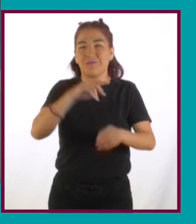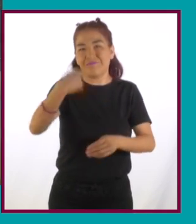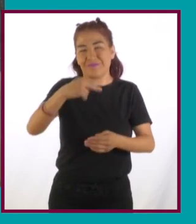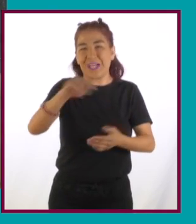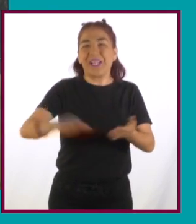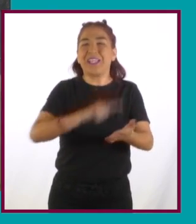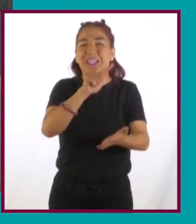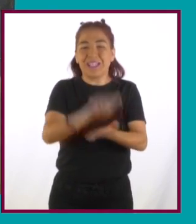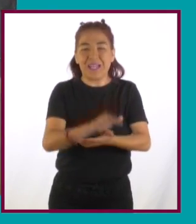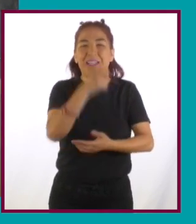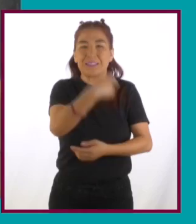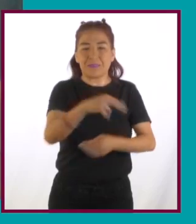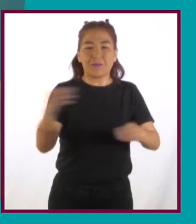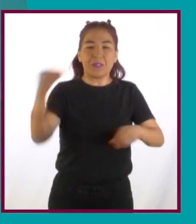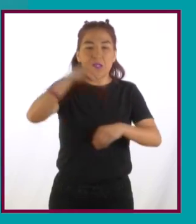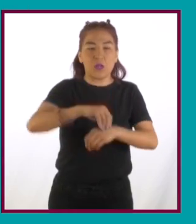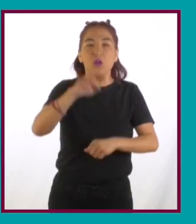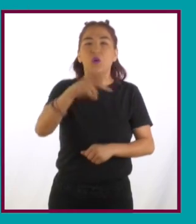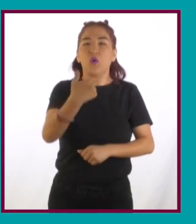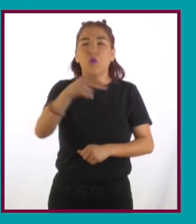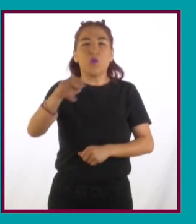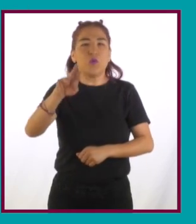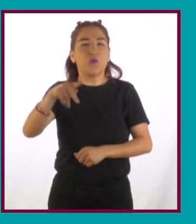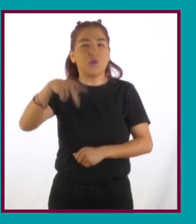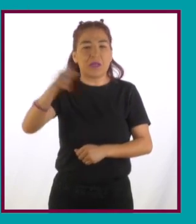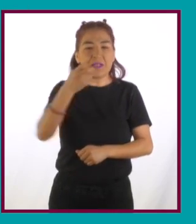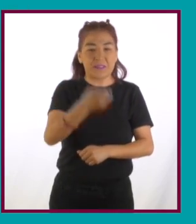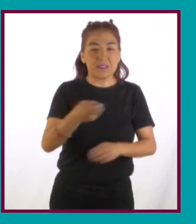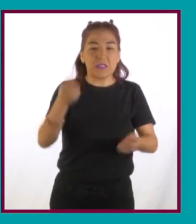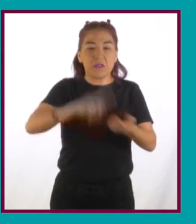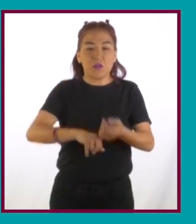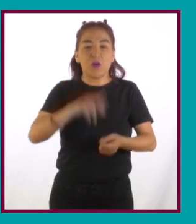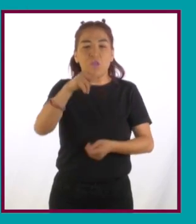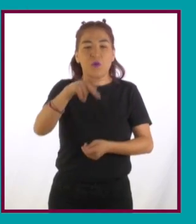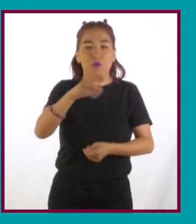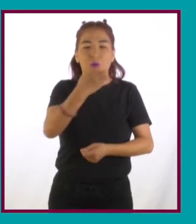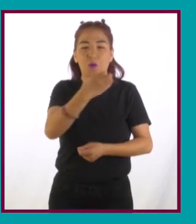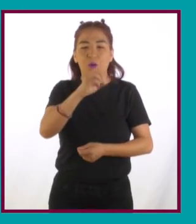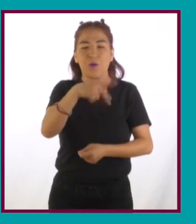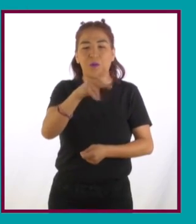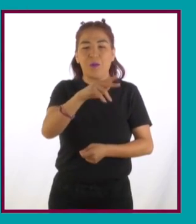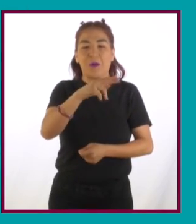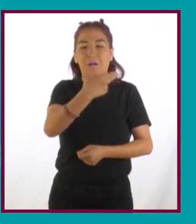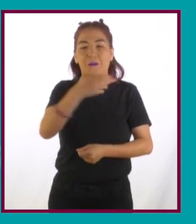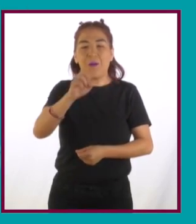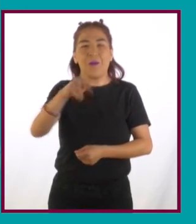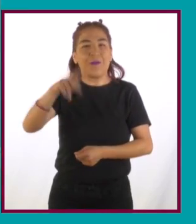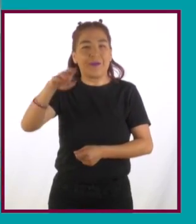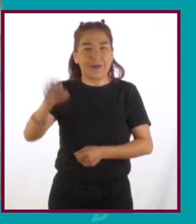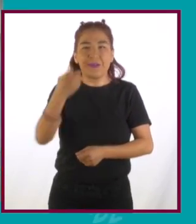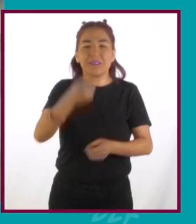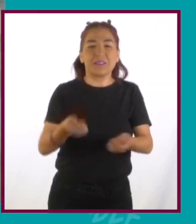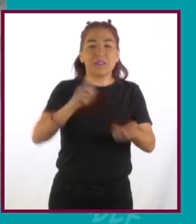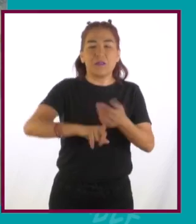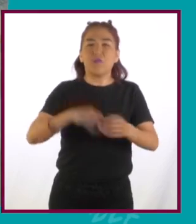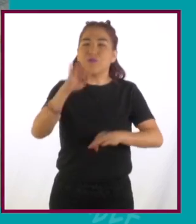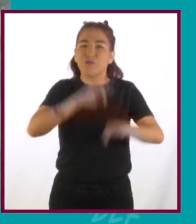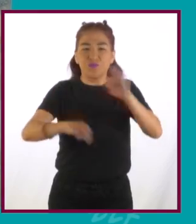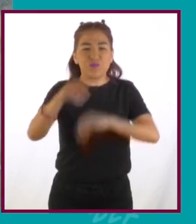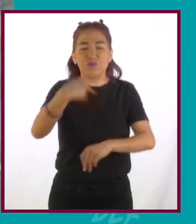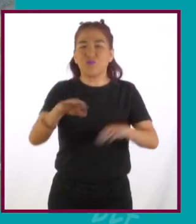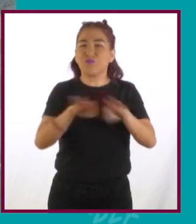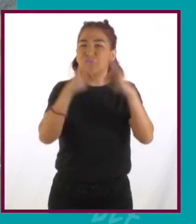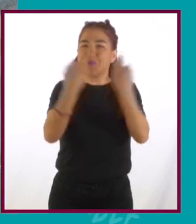la ley que lleva su nombre. Hasta la fecha, Robert Hooke es considerado uno de los científicos experimentales